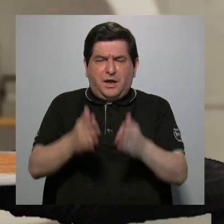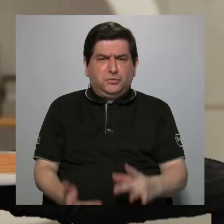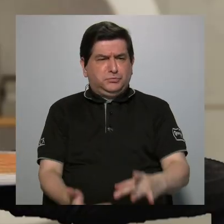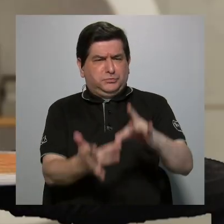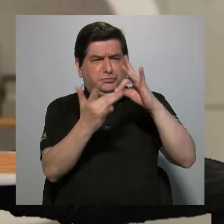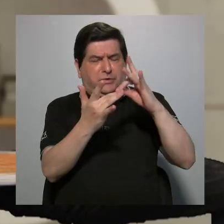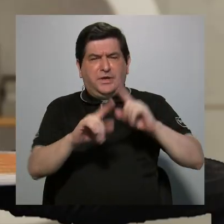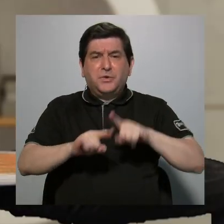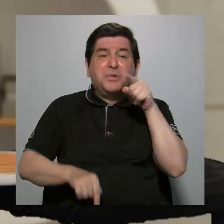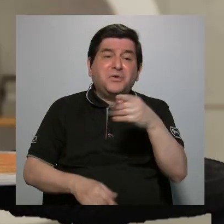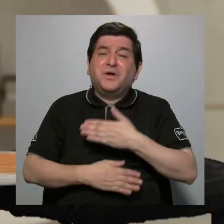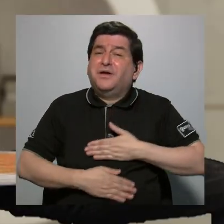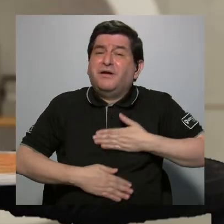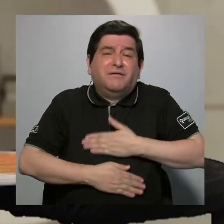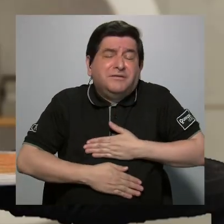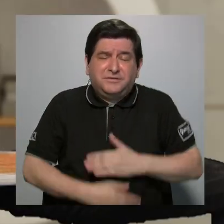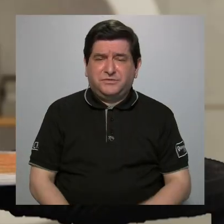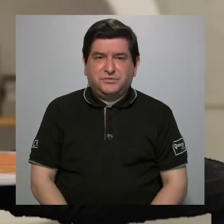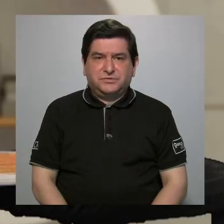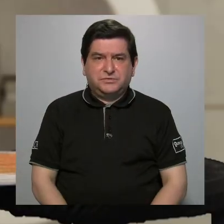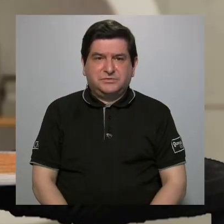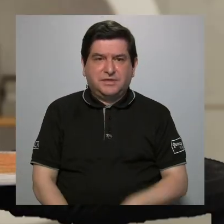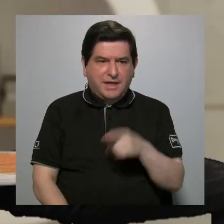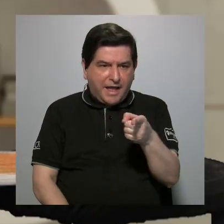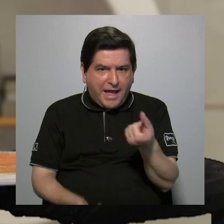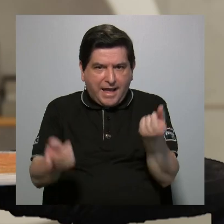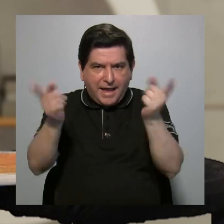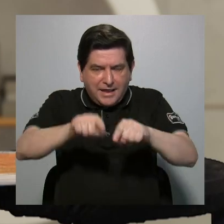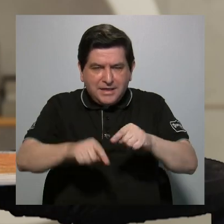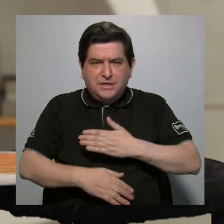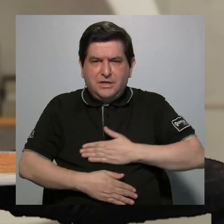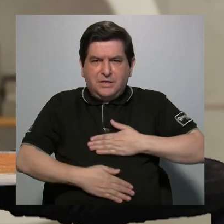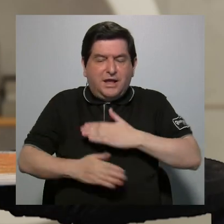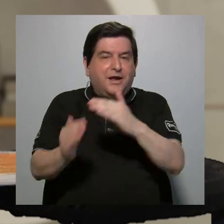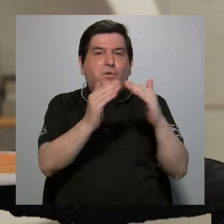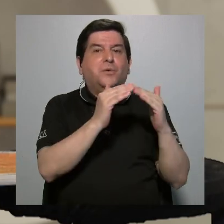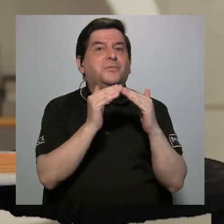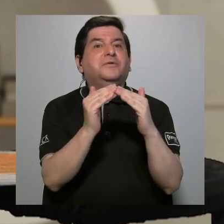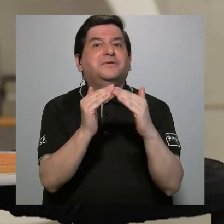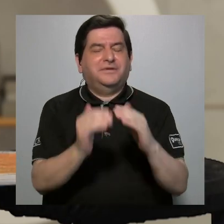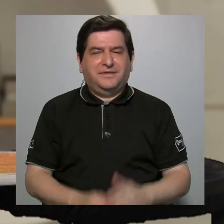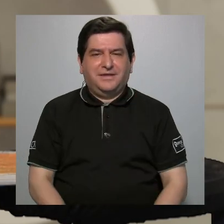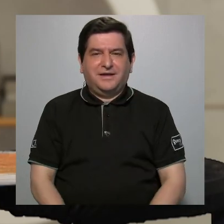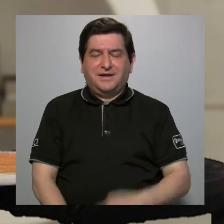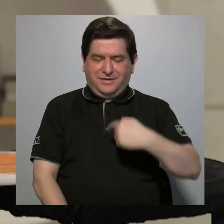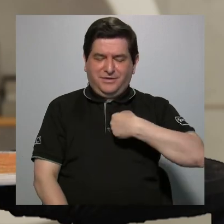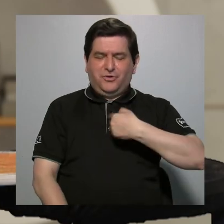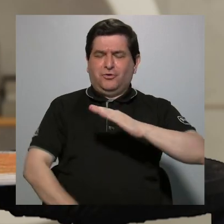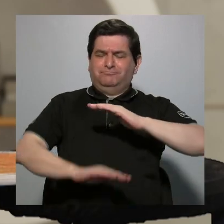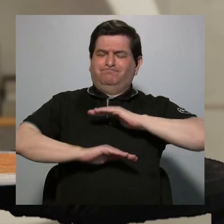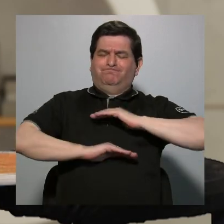exclusivos, pero lo disfrutan ellos. En este caso, esas obras las disfruta la comunidad, claro, y eso a mí me satisface